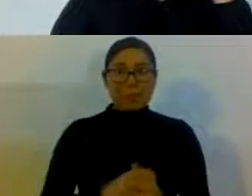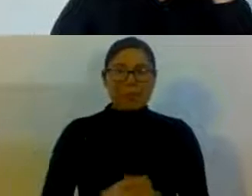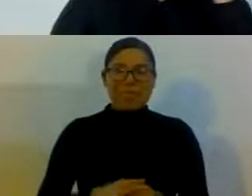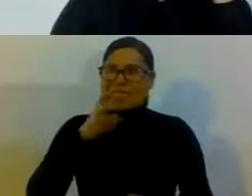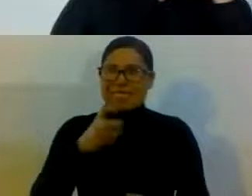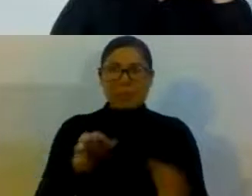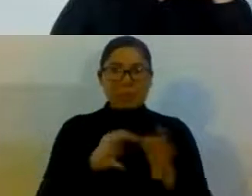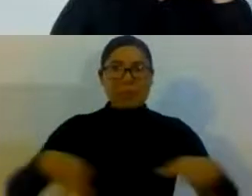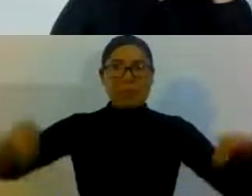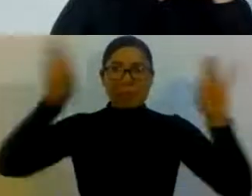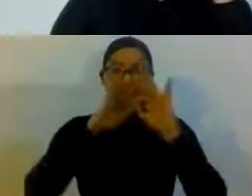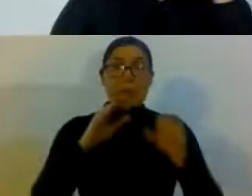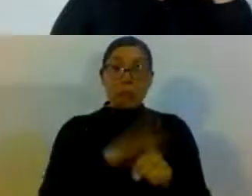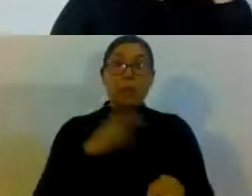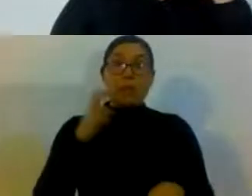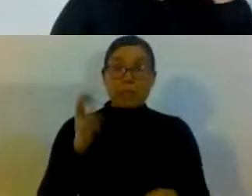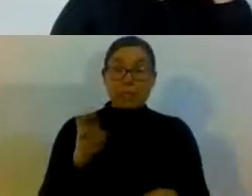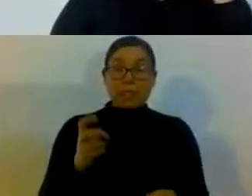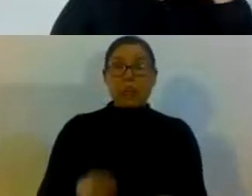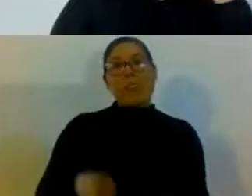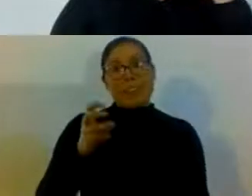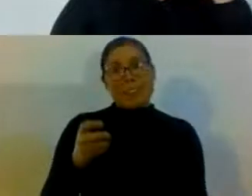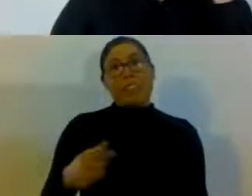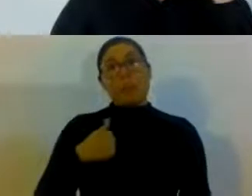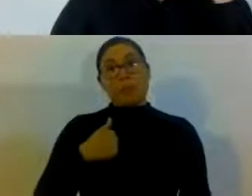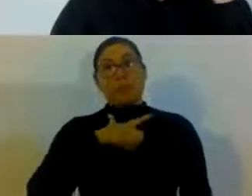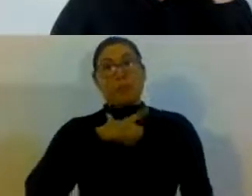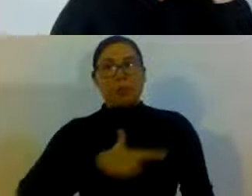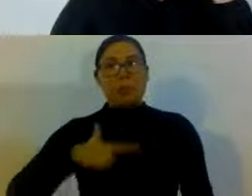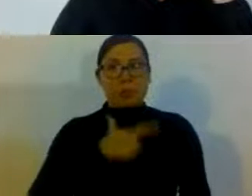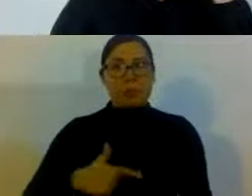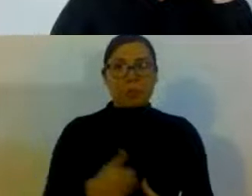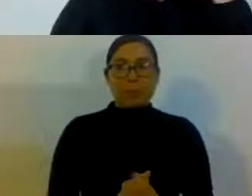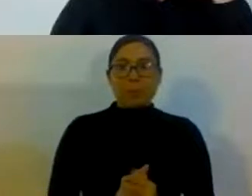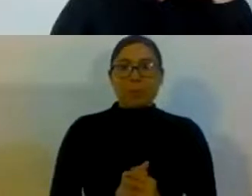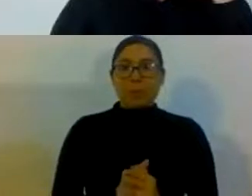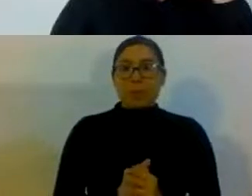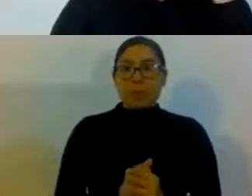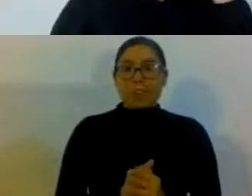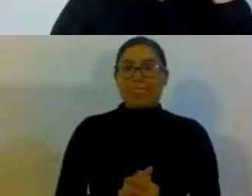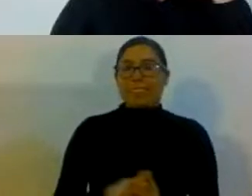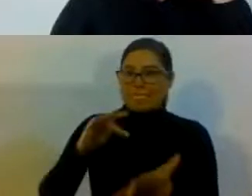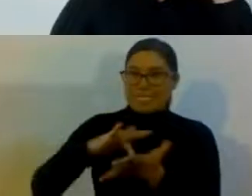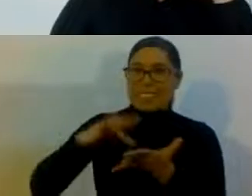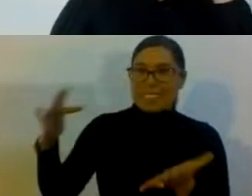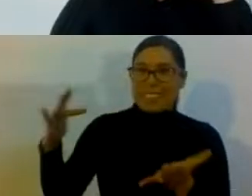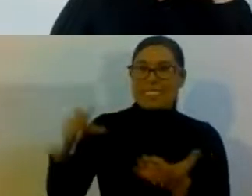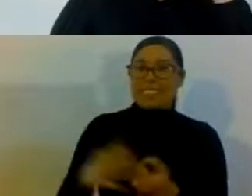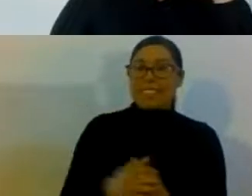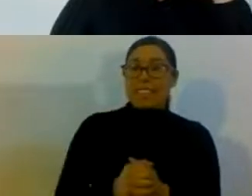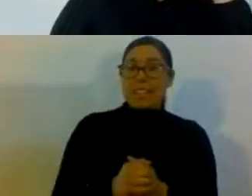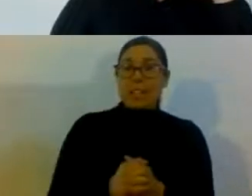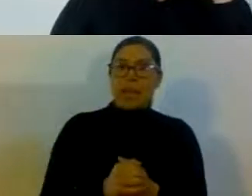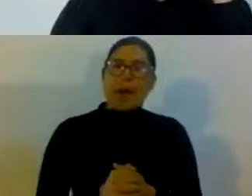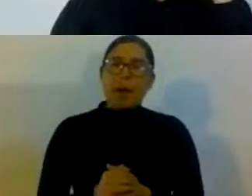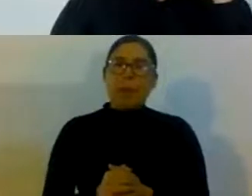Lisette. Y aprovechando que nos dices que ya conoces el cuento, ¿podrías decir qué es lo que tú le añadirías a esta historia? ¿Qué es